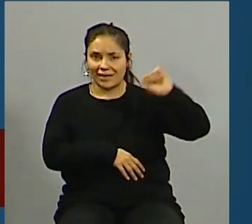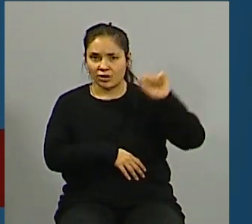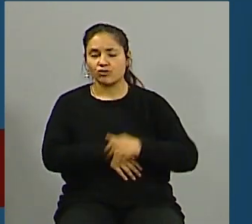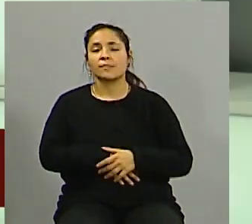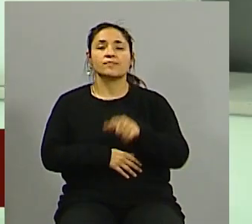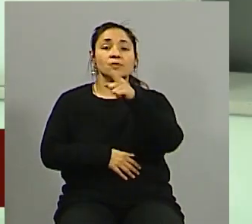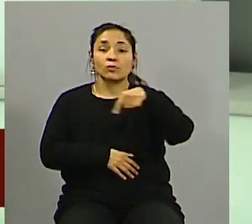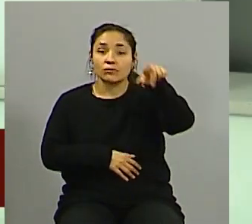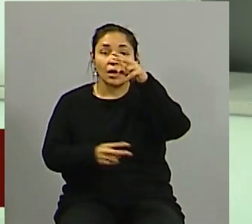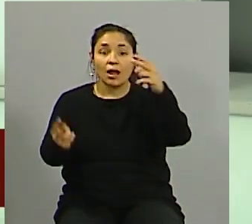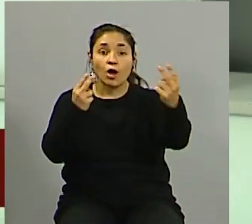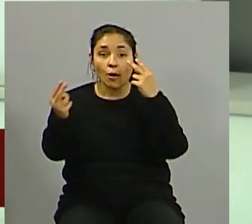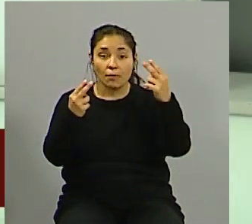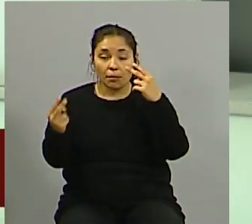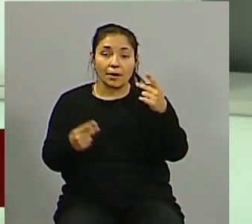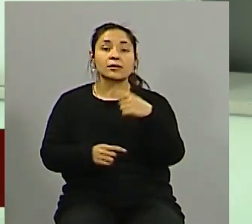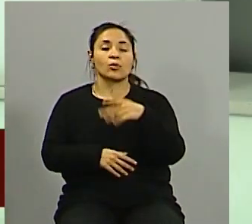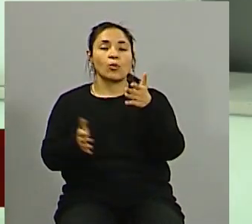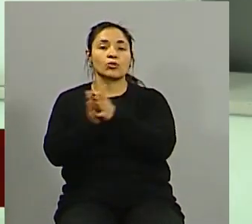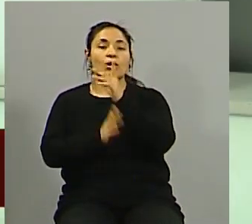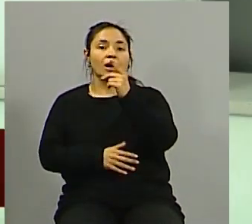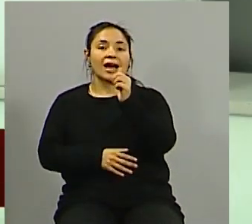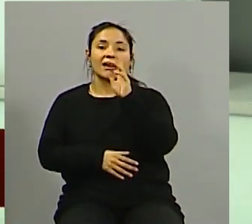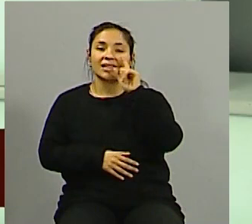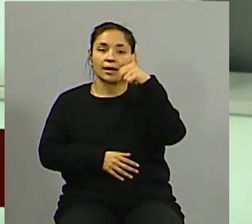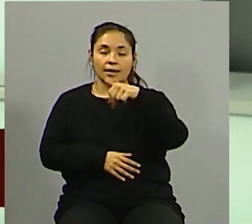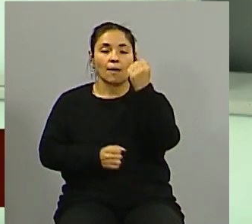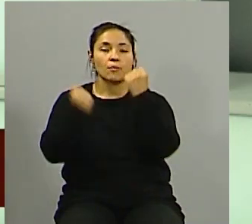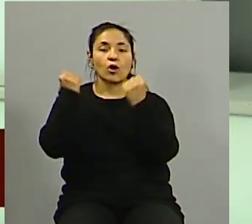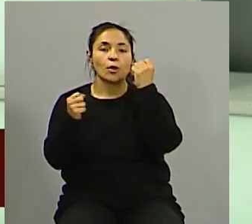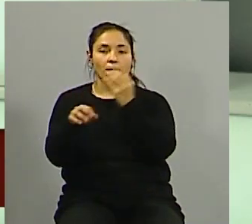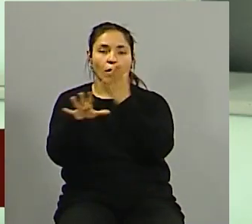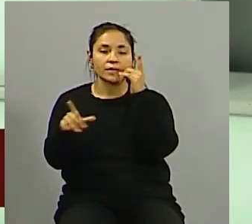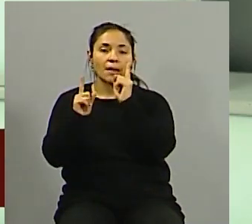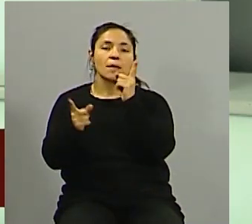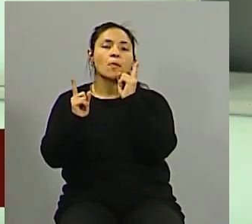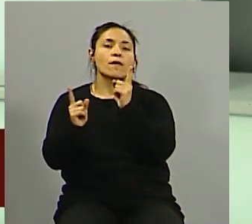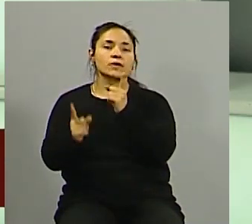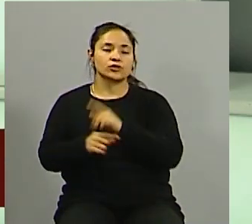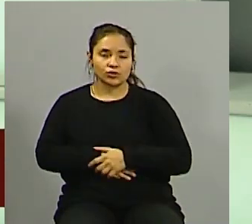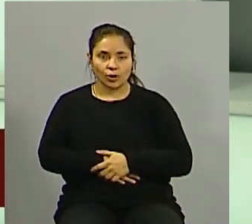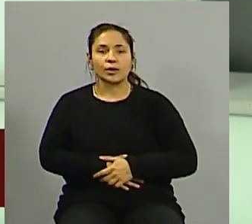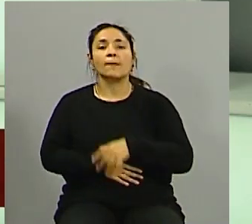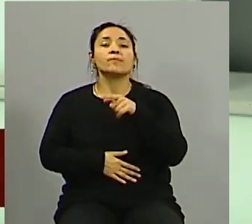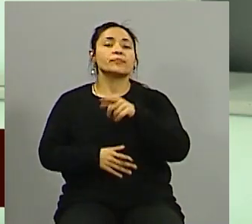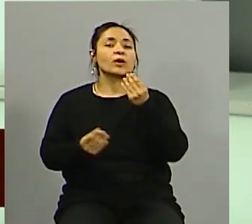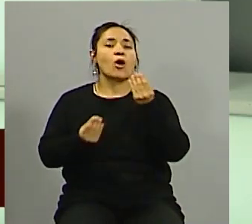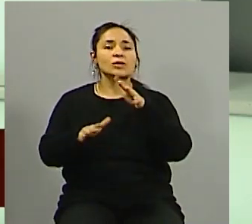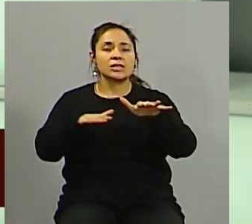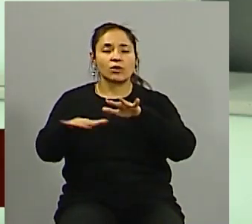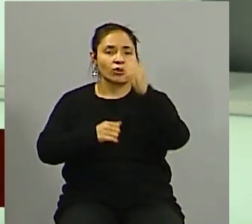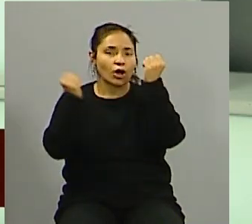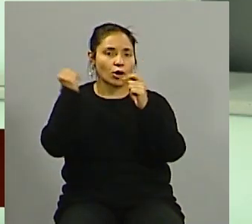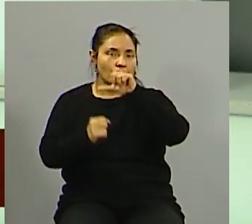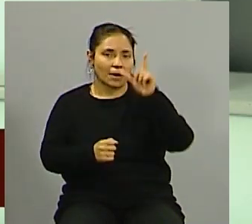yo les digo a la gente que está ahí del otro lado que estamos con Karina Fara, economista y docente, hablando de la situación económica que atraviesa nuestro país previo